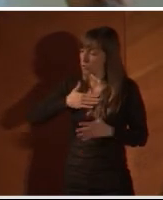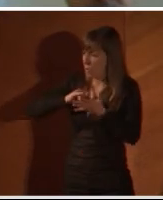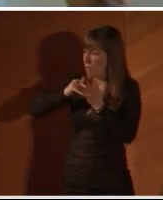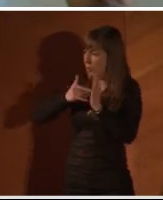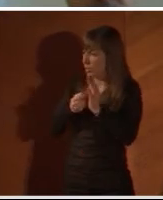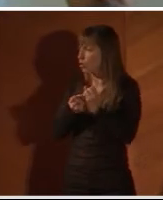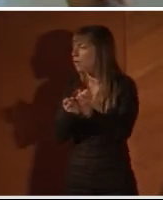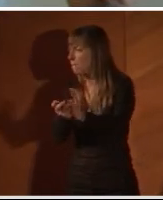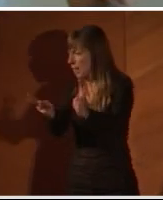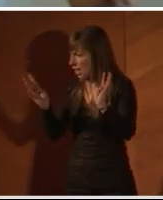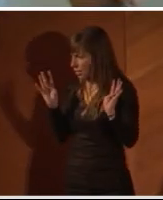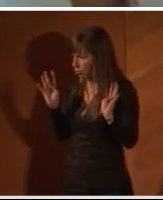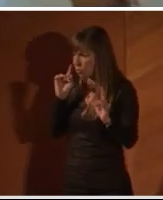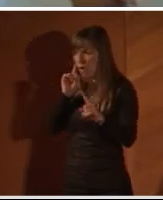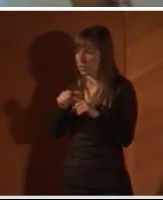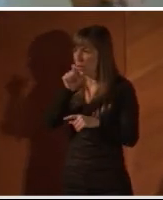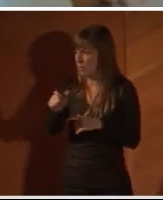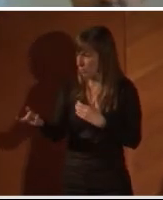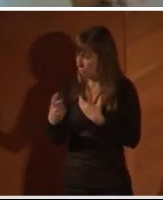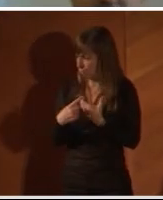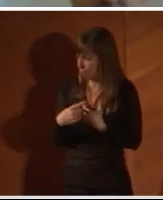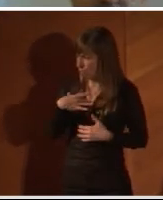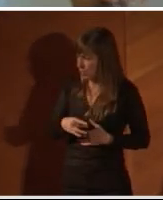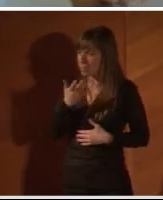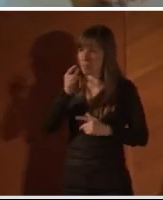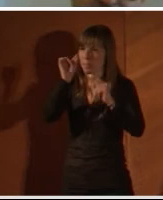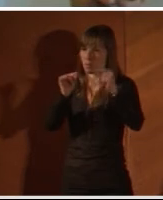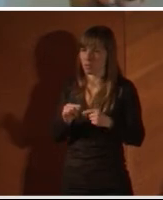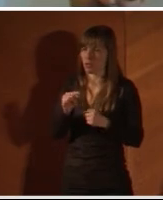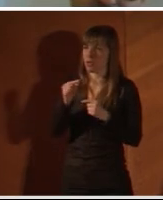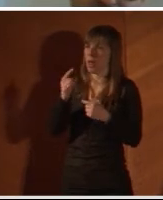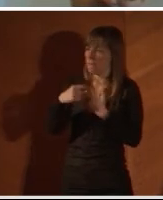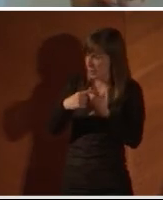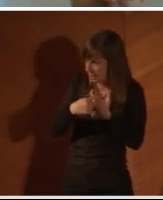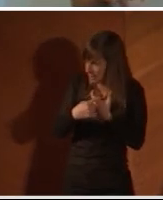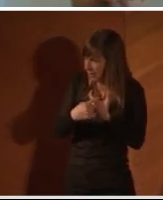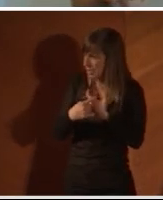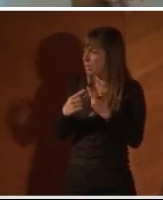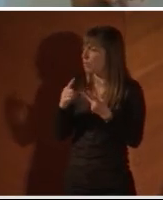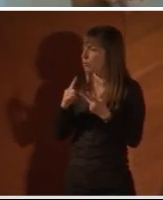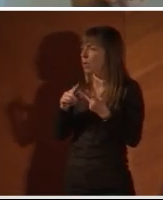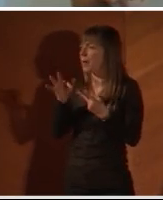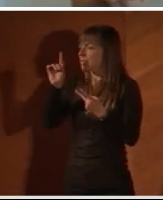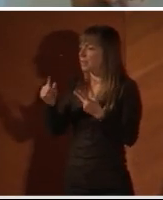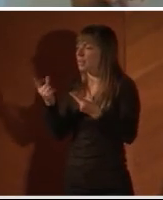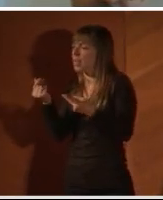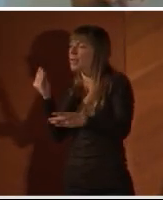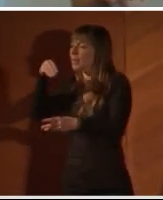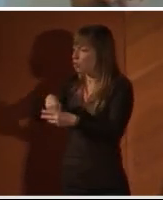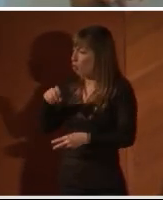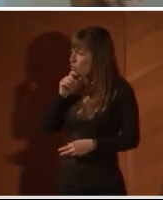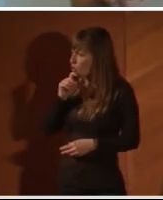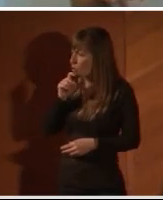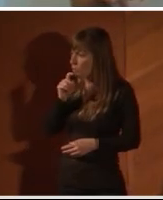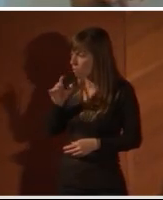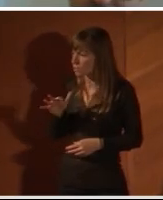en manos de la ciudadanía, presupuestos participativos, por supuesto, una parte de los presupuestos de inversión, y como